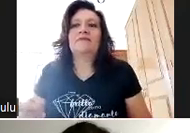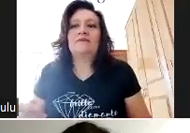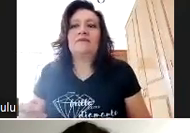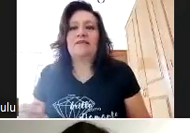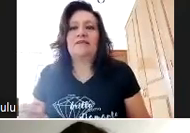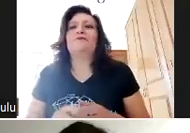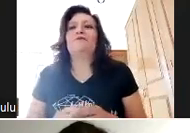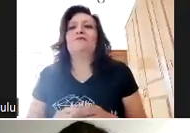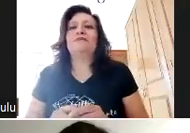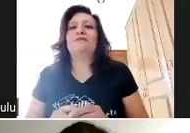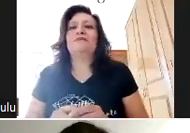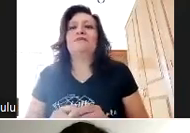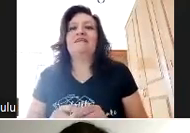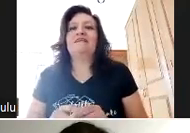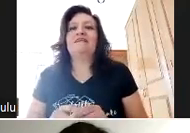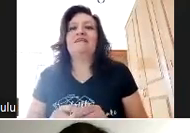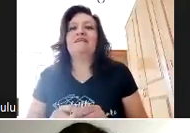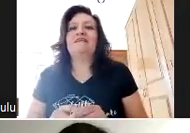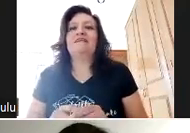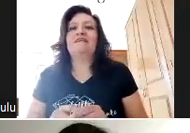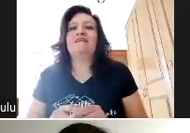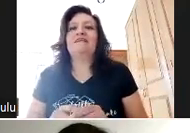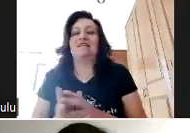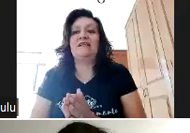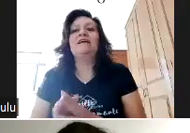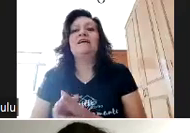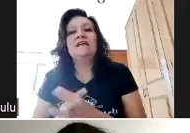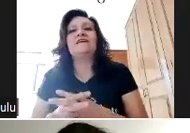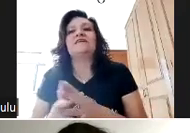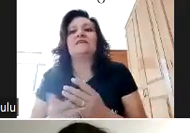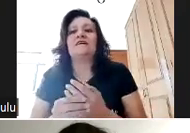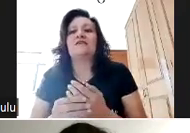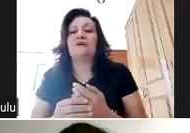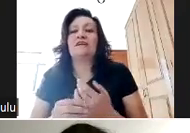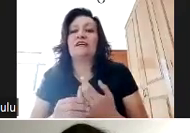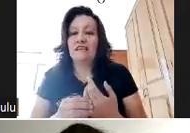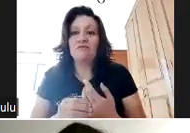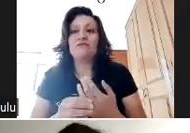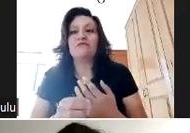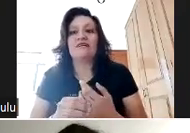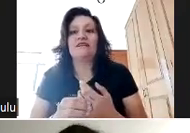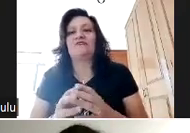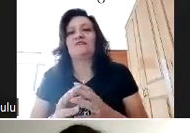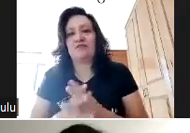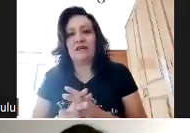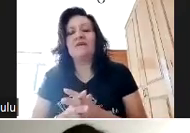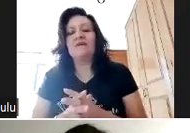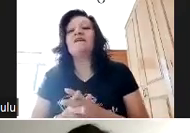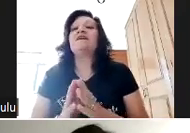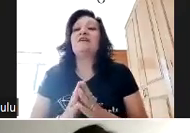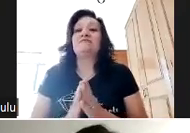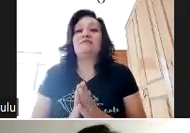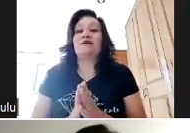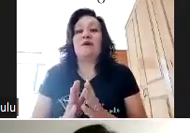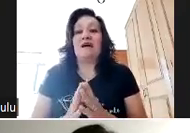Hola buenos días mi nombre es María de Lourdes Aguilar líder de la compañía Edwards en la ciudad de Pachuca y